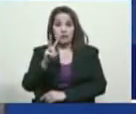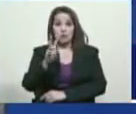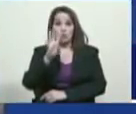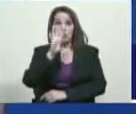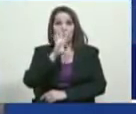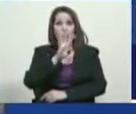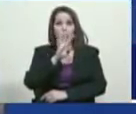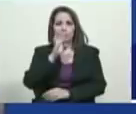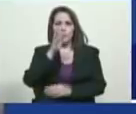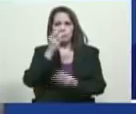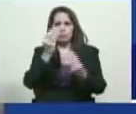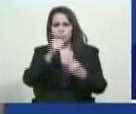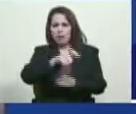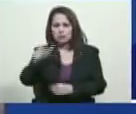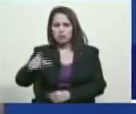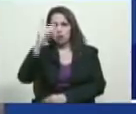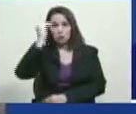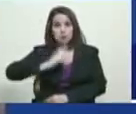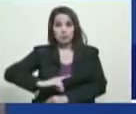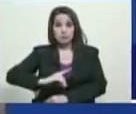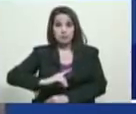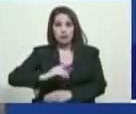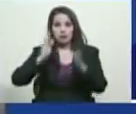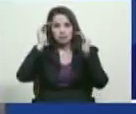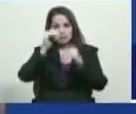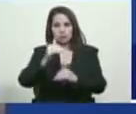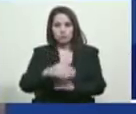4.662 compatriotas con discapacidad,